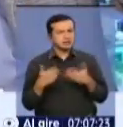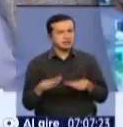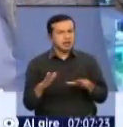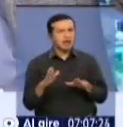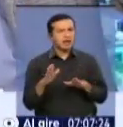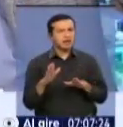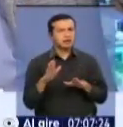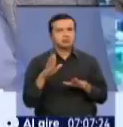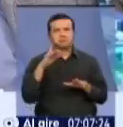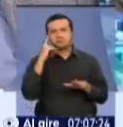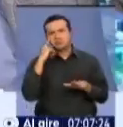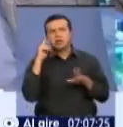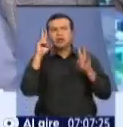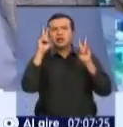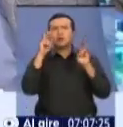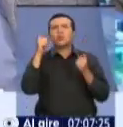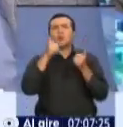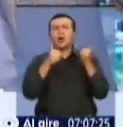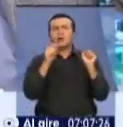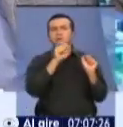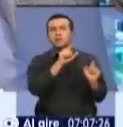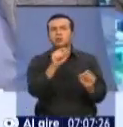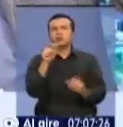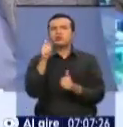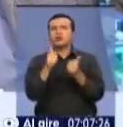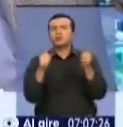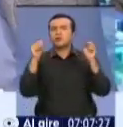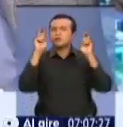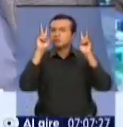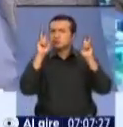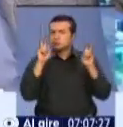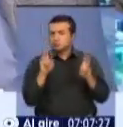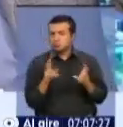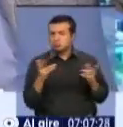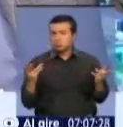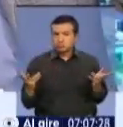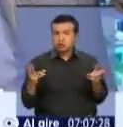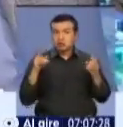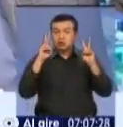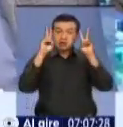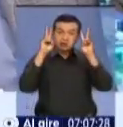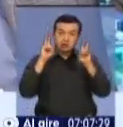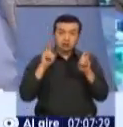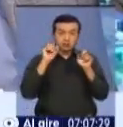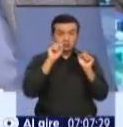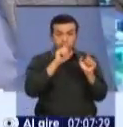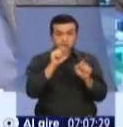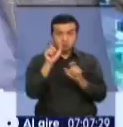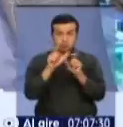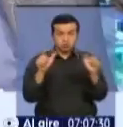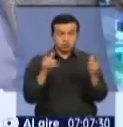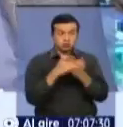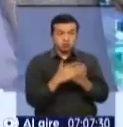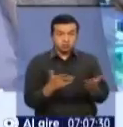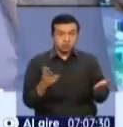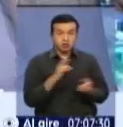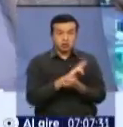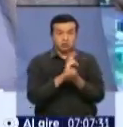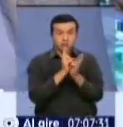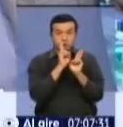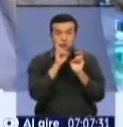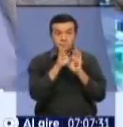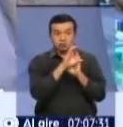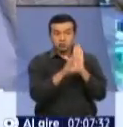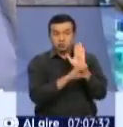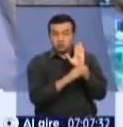en discusión es los temas de la consulta. Si el tema pasa por una consulta en términos de reformas